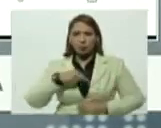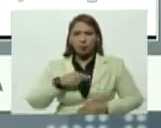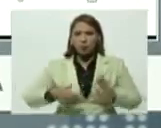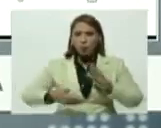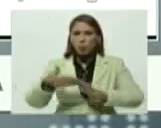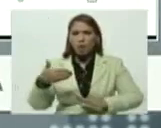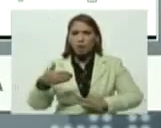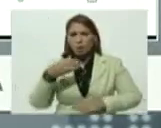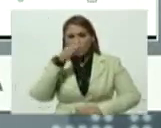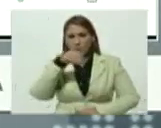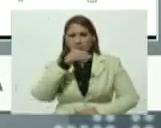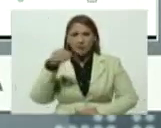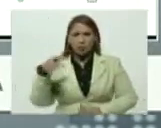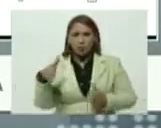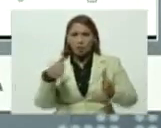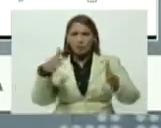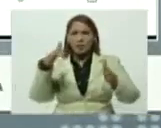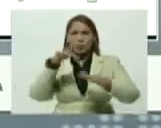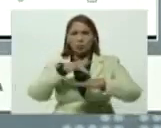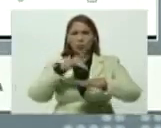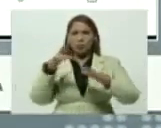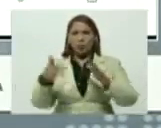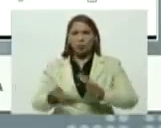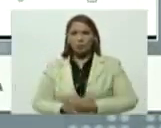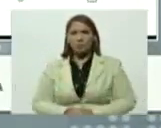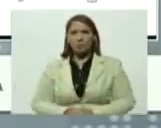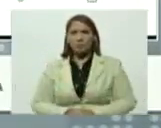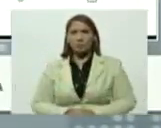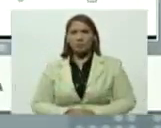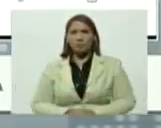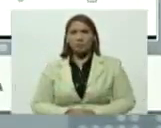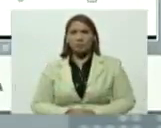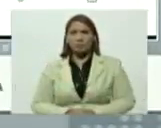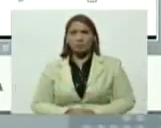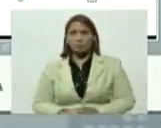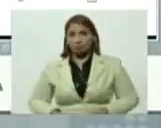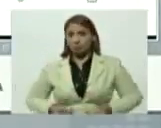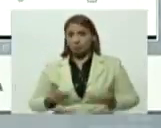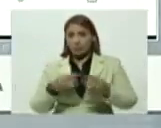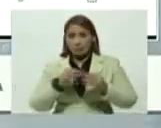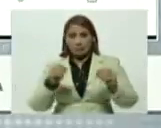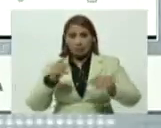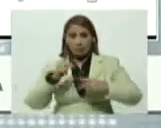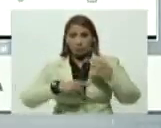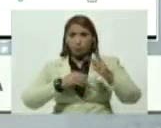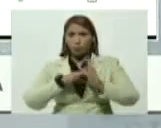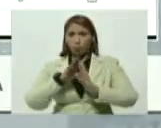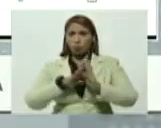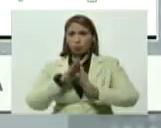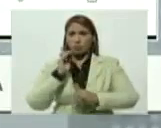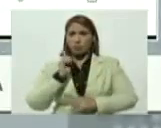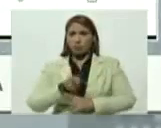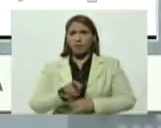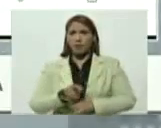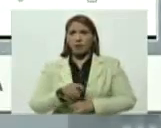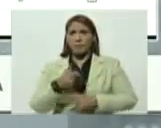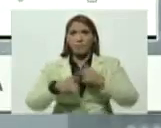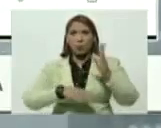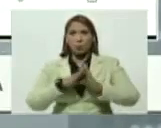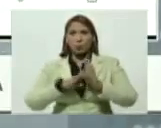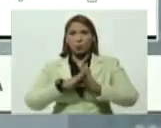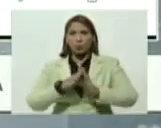los caminos que nos tocan y poner a la tierra a producir como está produciendo